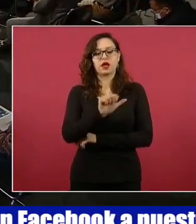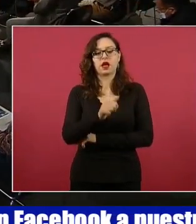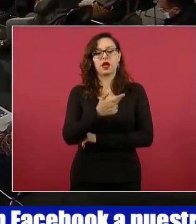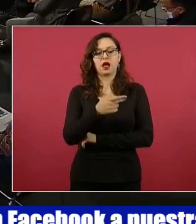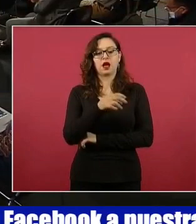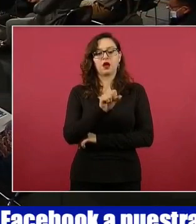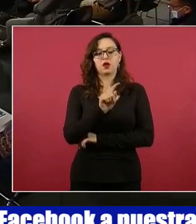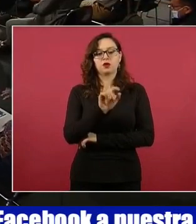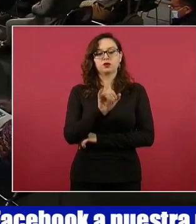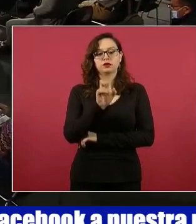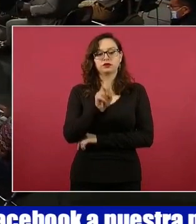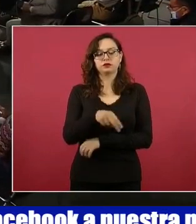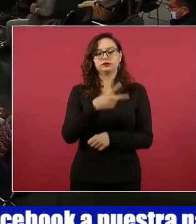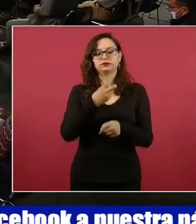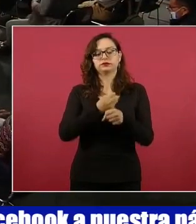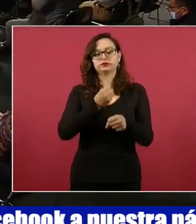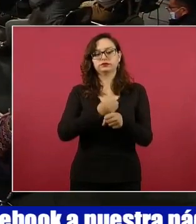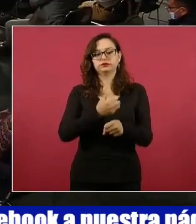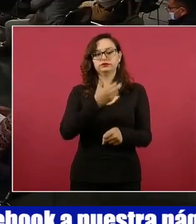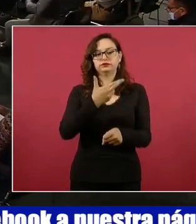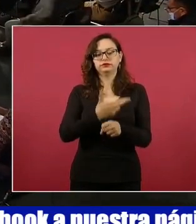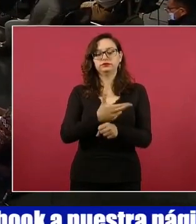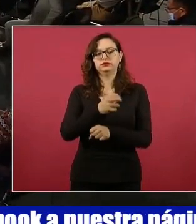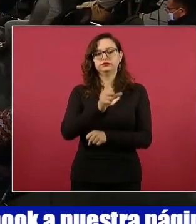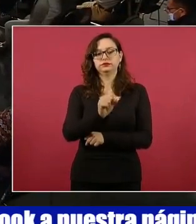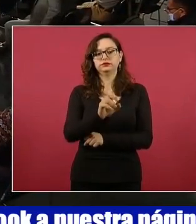subsecretario de la Defensa, de lo que se está